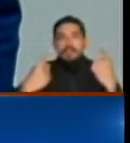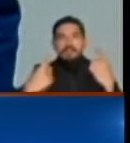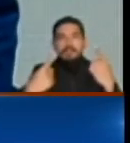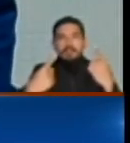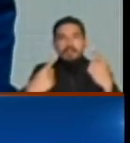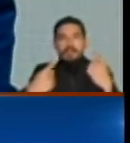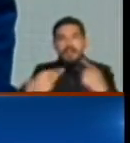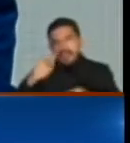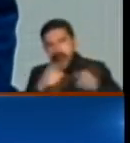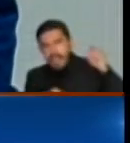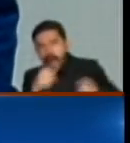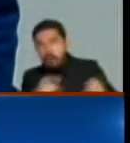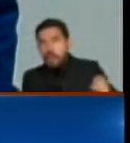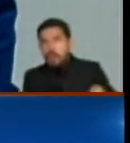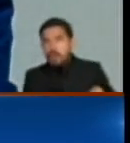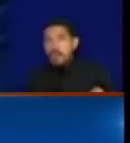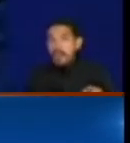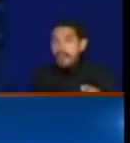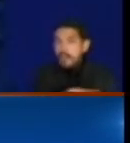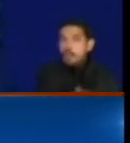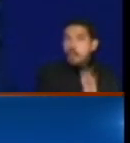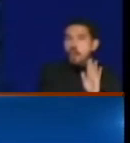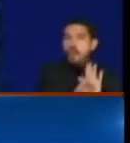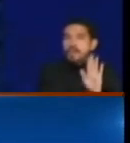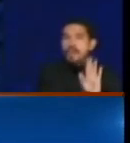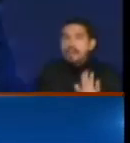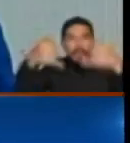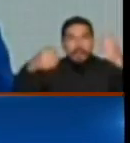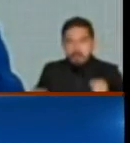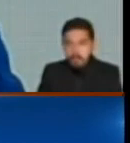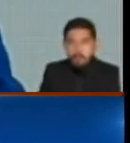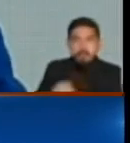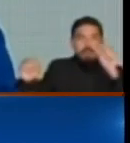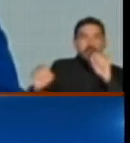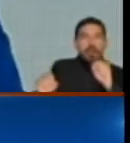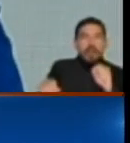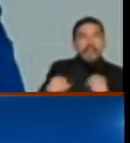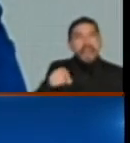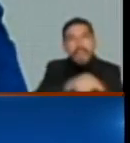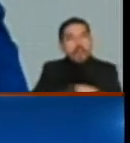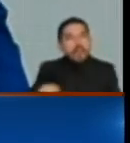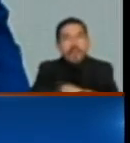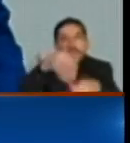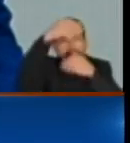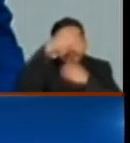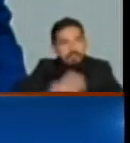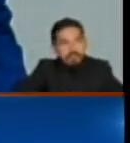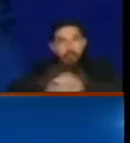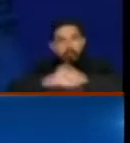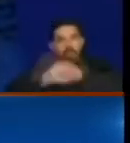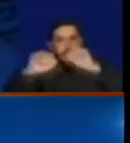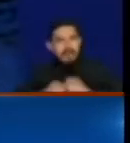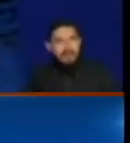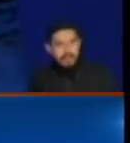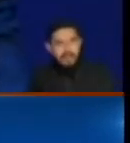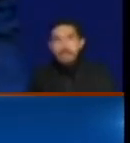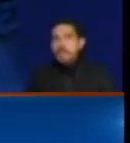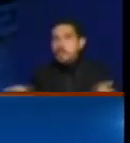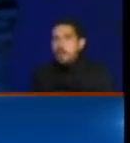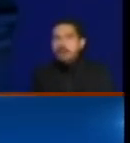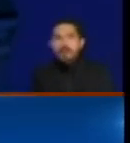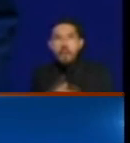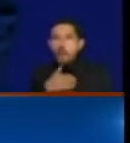ciertos actos de delitos como terrorismo. Son terroristas y van a ser tratados